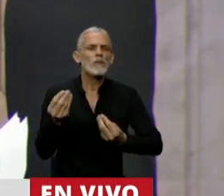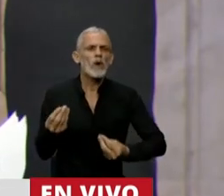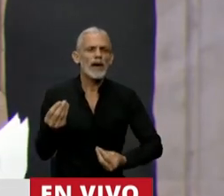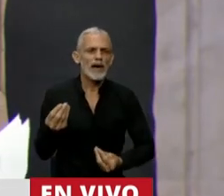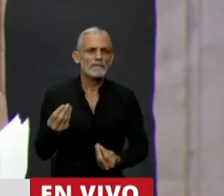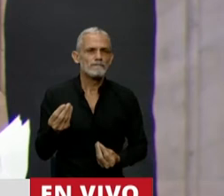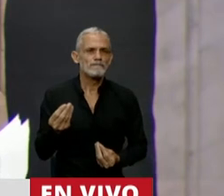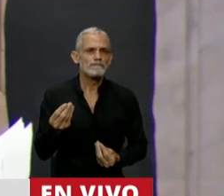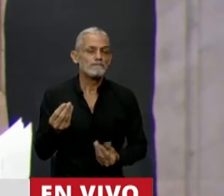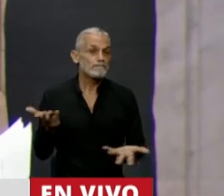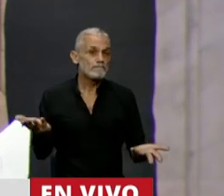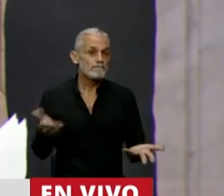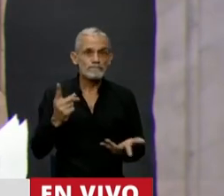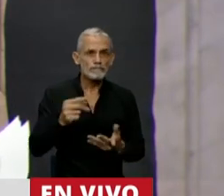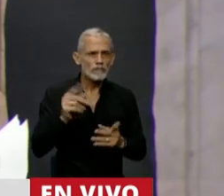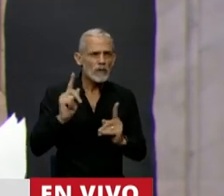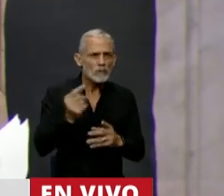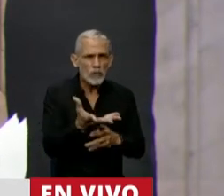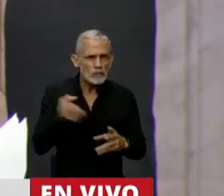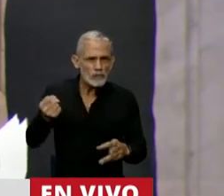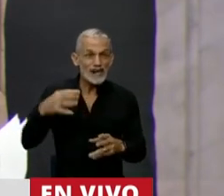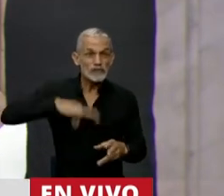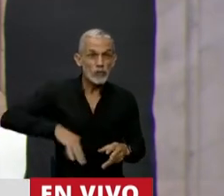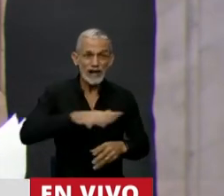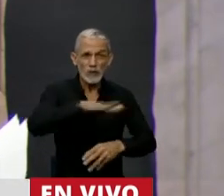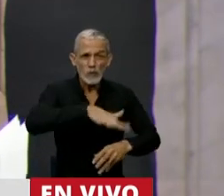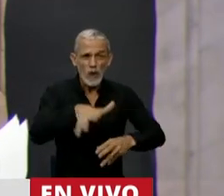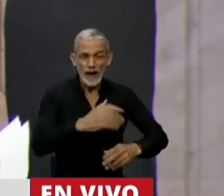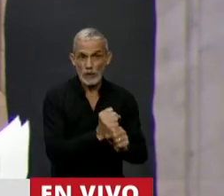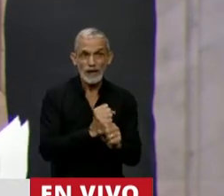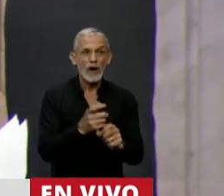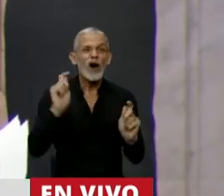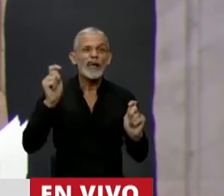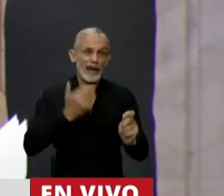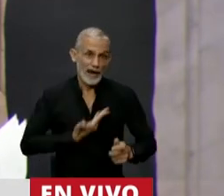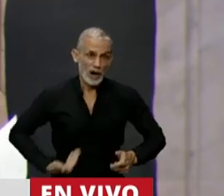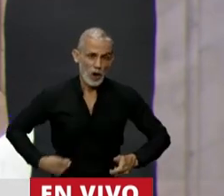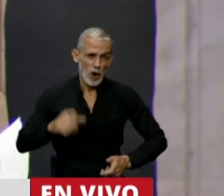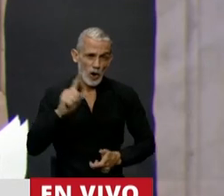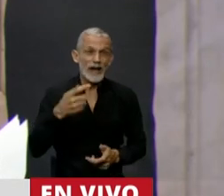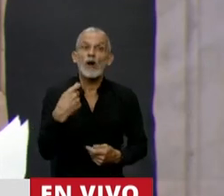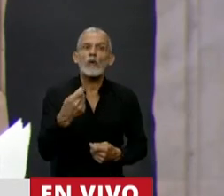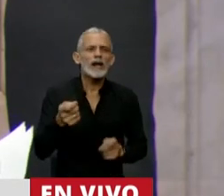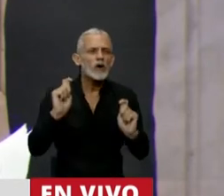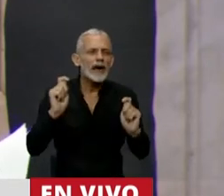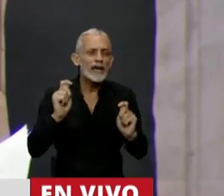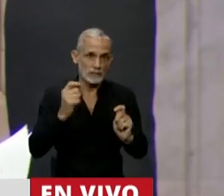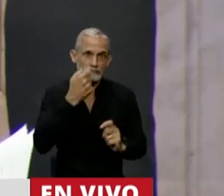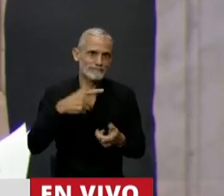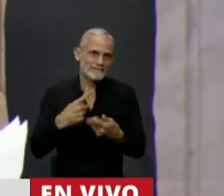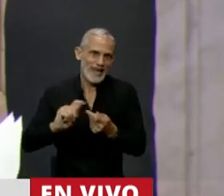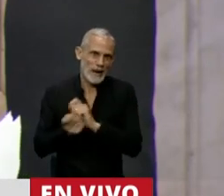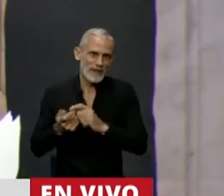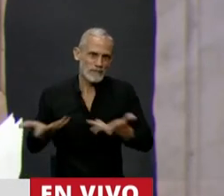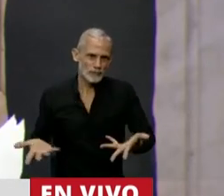realmente los que han confiscado el salario del pueblo trabajador ha sido el gobierno, y de la jubilación ha sido el gobierno de